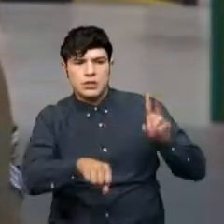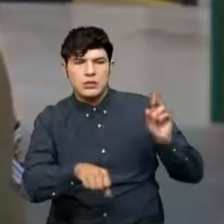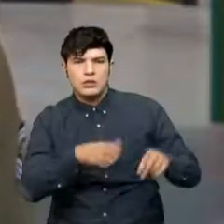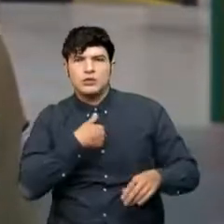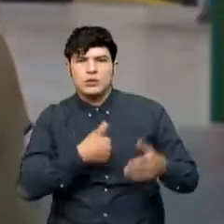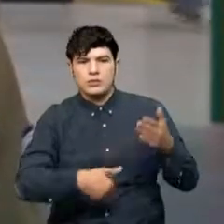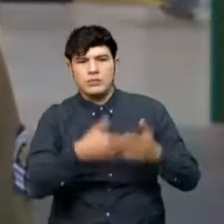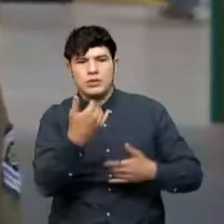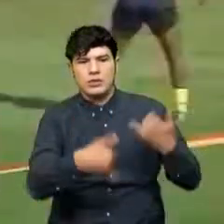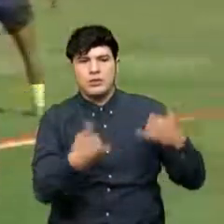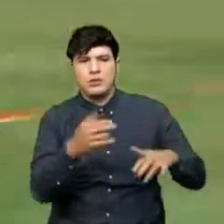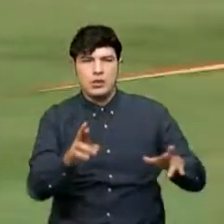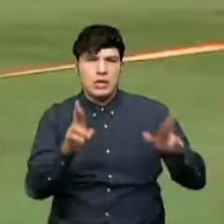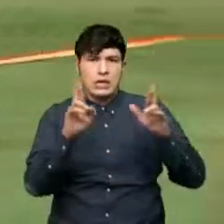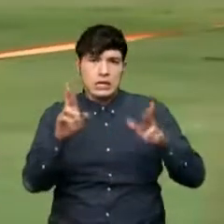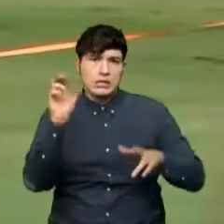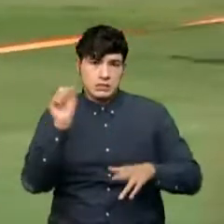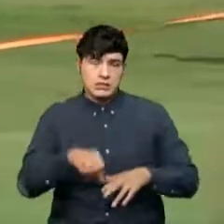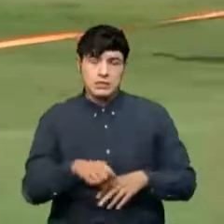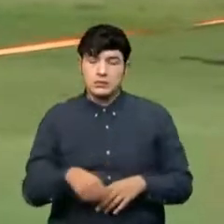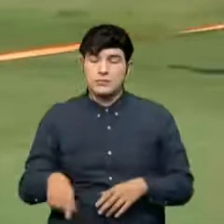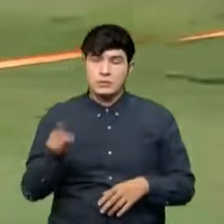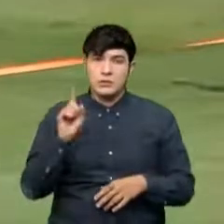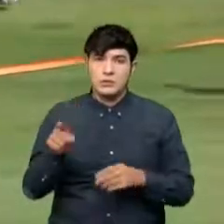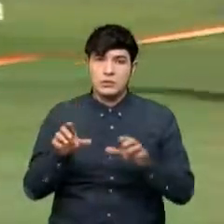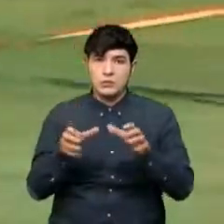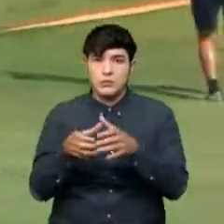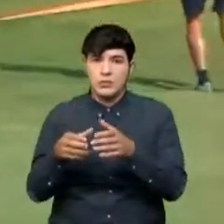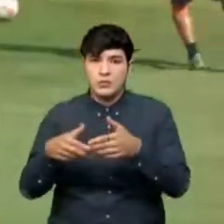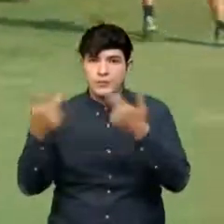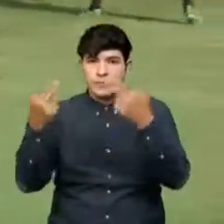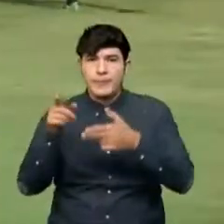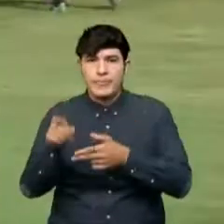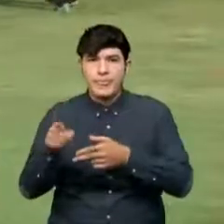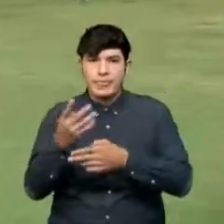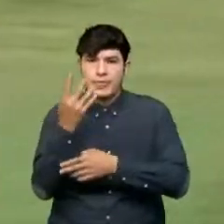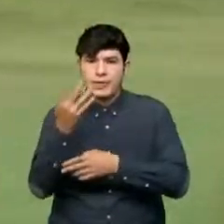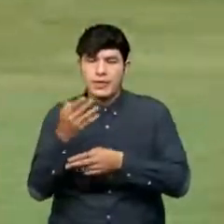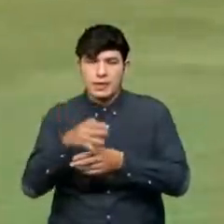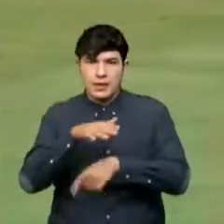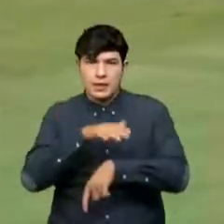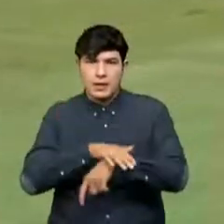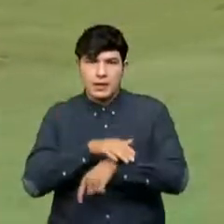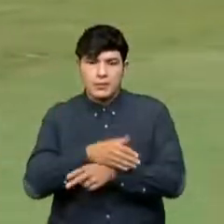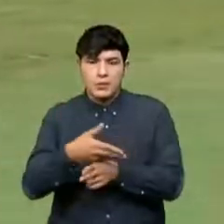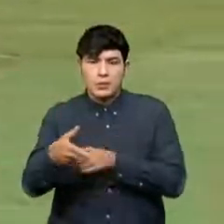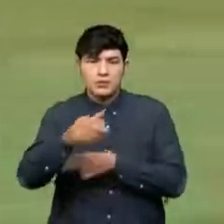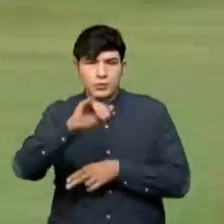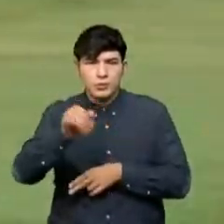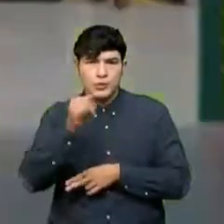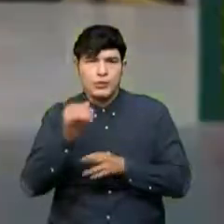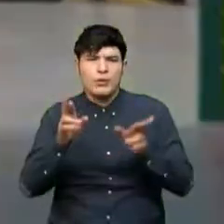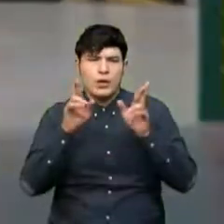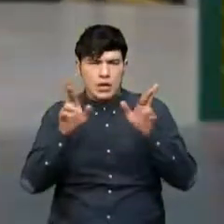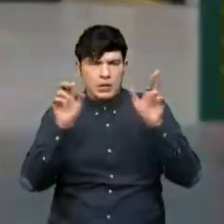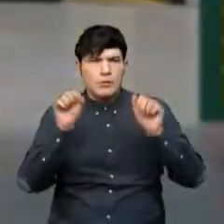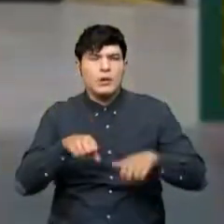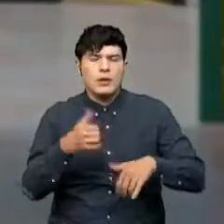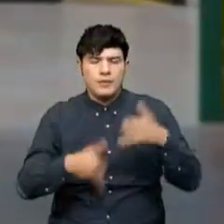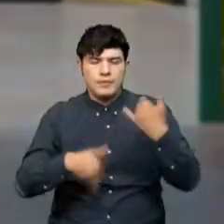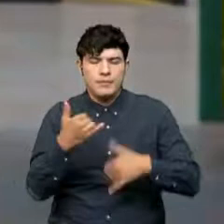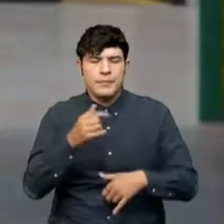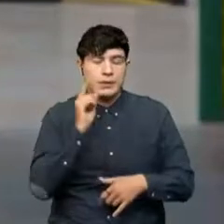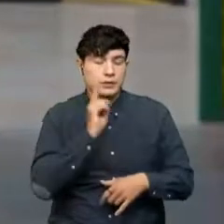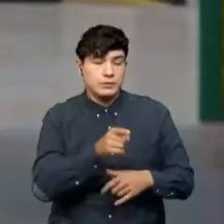para jugar esperemos que sí que no sin embargo ante el equipo de tunja este jueves a las 4 de la tarde espera poder jugar y hacerlo de buena manera un